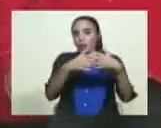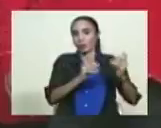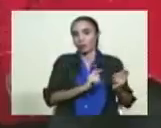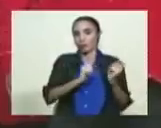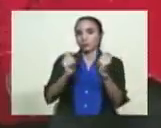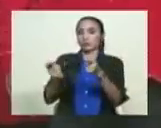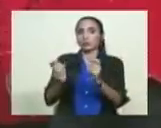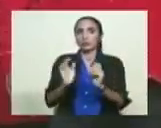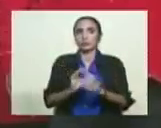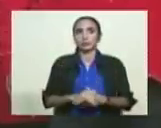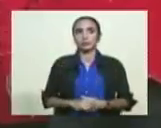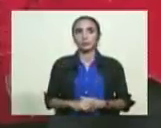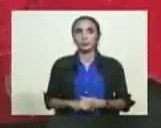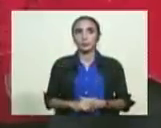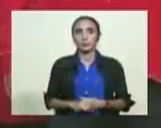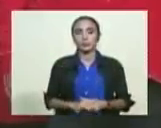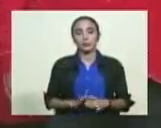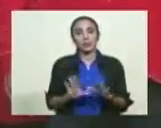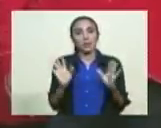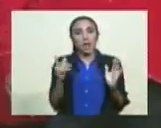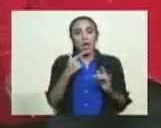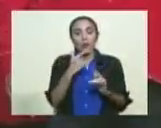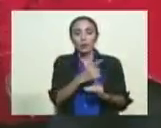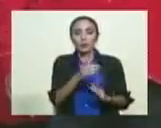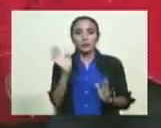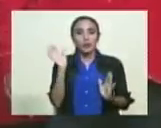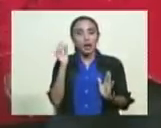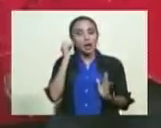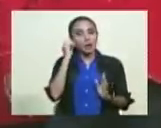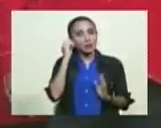Dicen ellos que si Henry Faltrum,